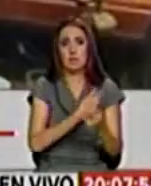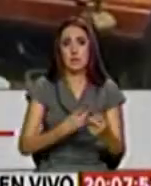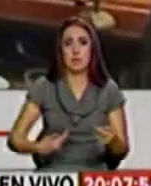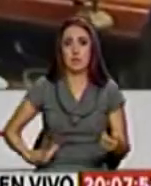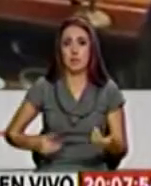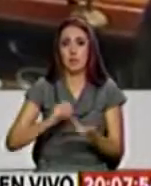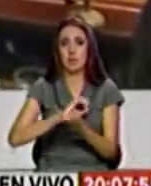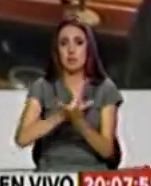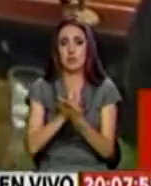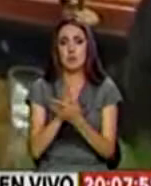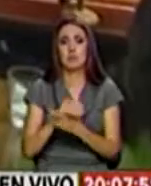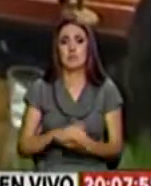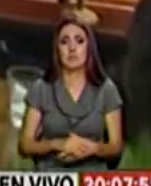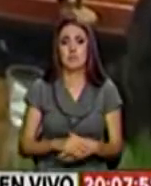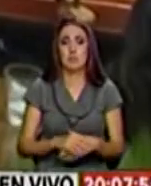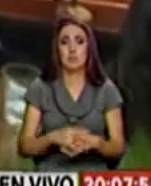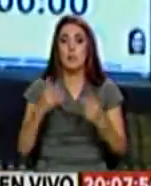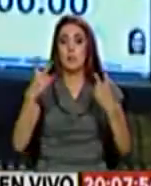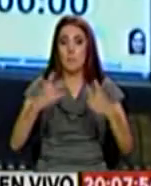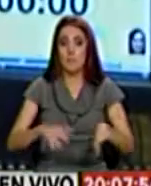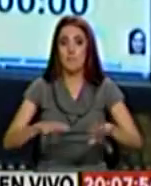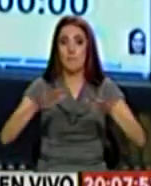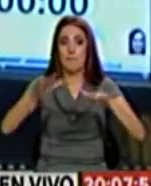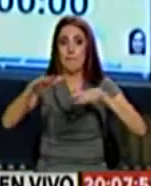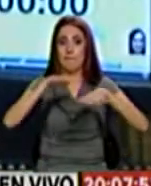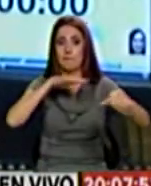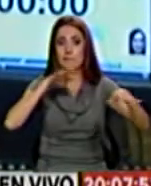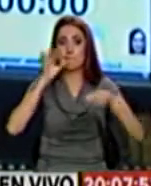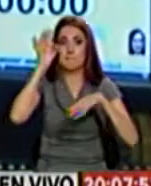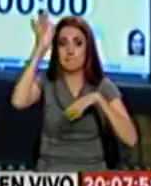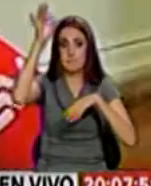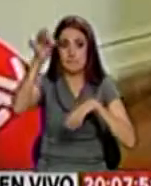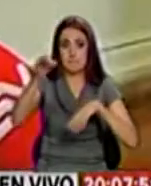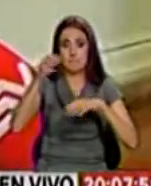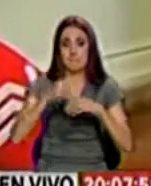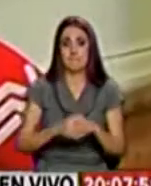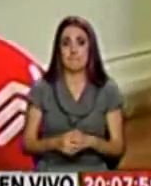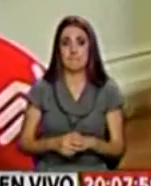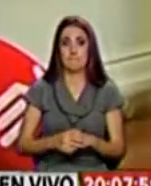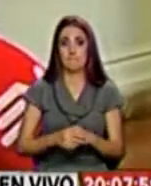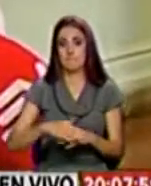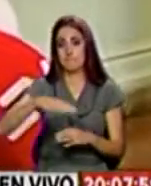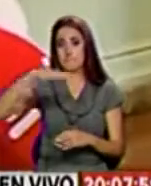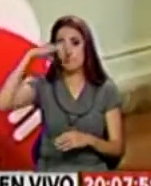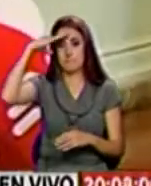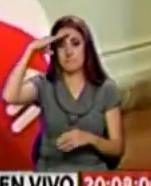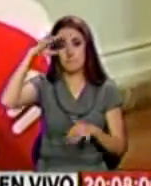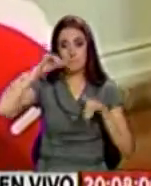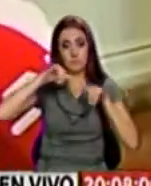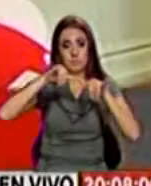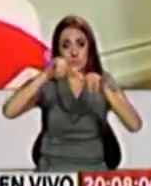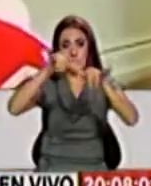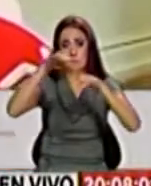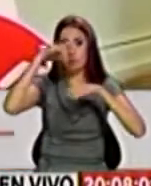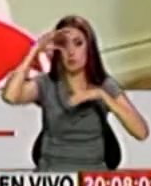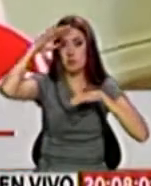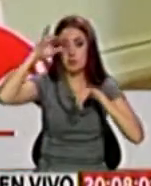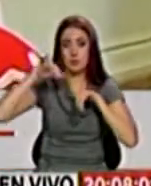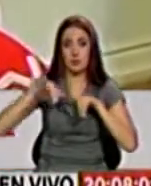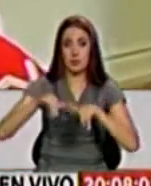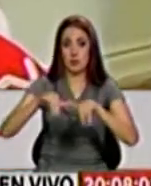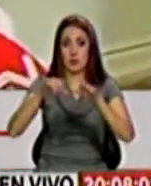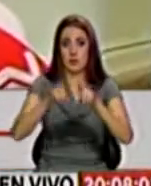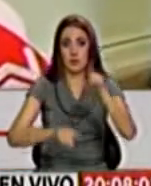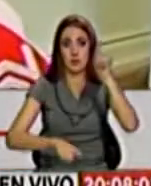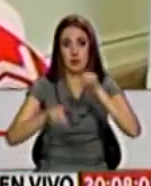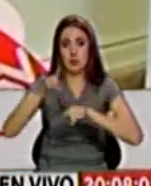Asamblea. En la Asamblea ya se toman acciones para evitar futuros espionajes. La policía lo está haciendo y lo hará antes de cada pleno y en